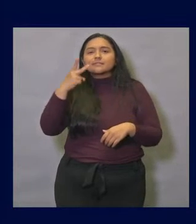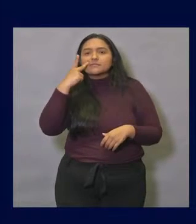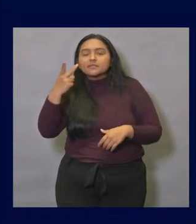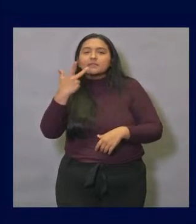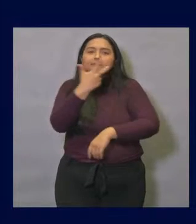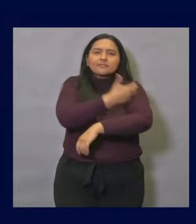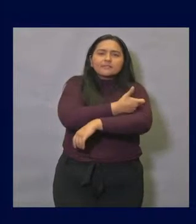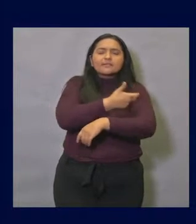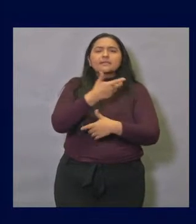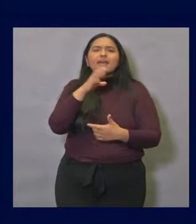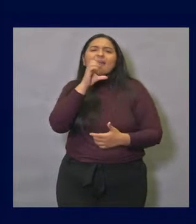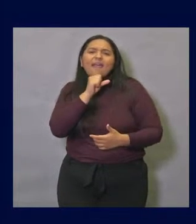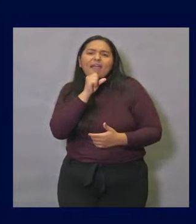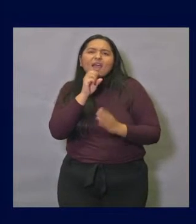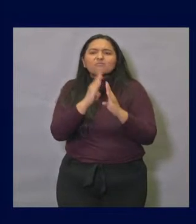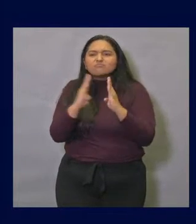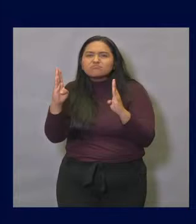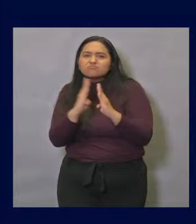ciertos grupos de edad.